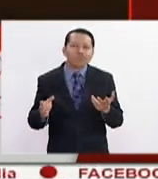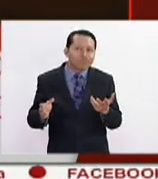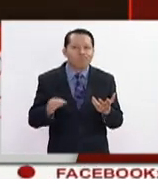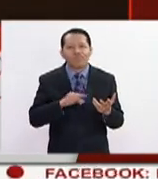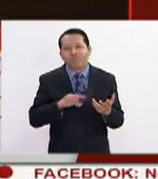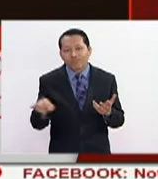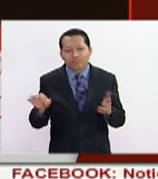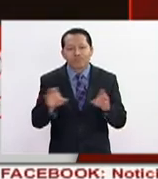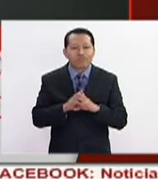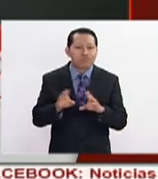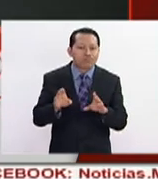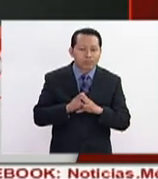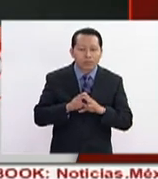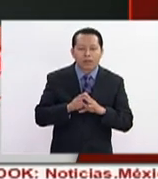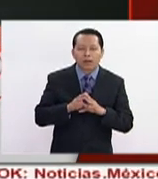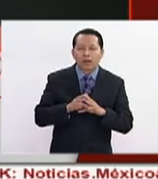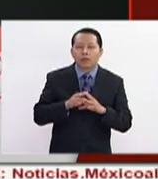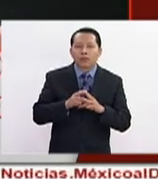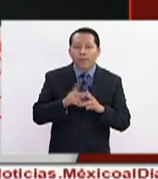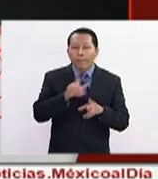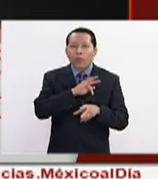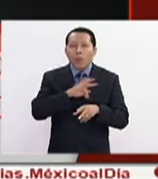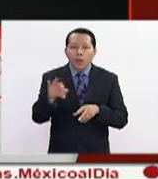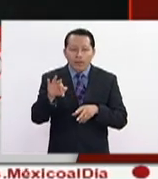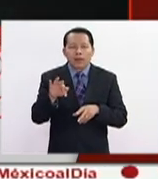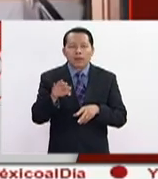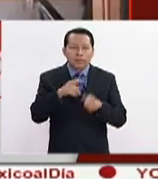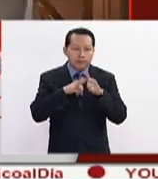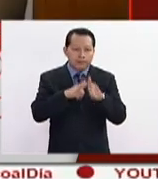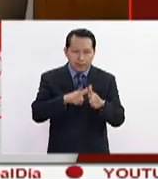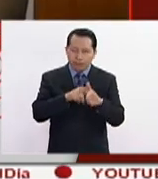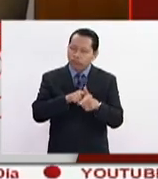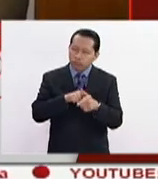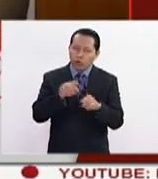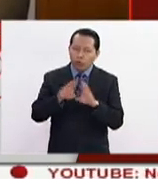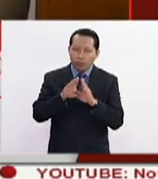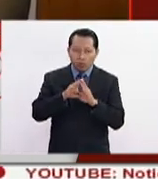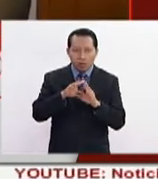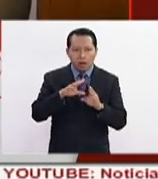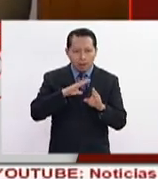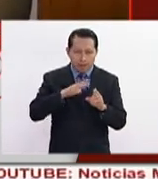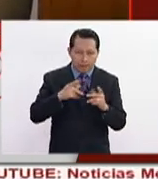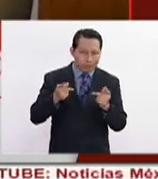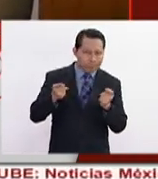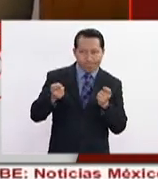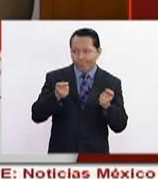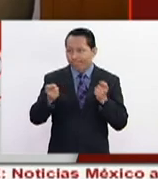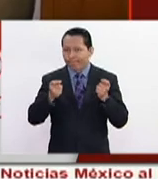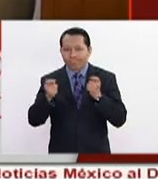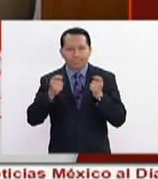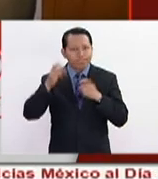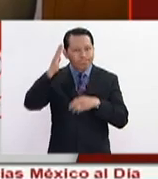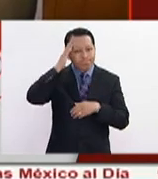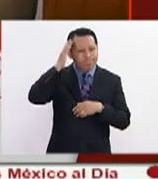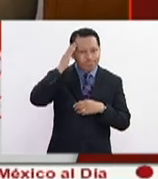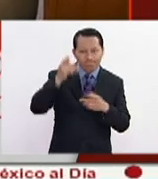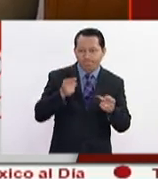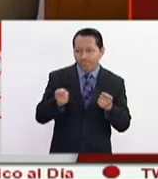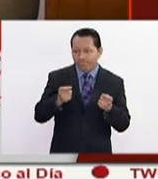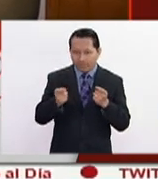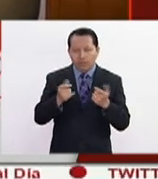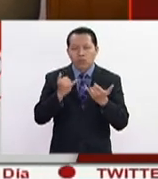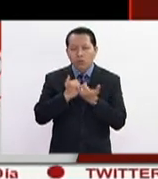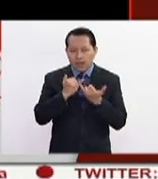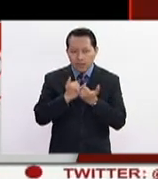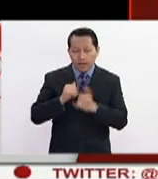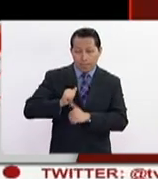de elemento para poder mantener su presencia, su mediación en la región y de otra manera contener el